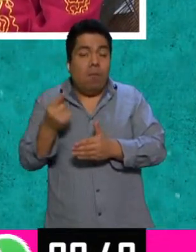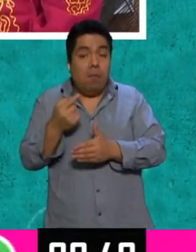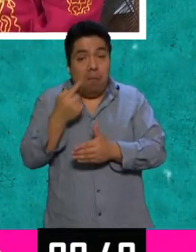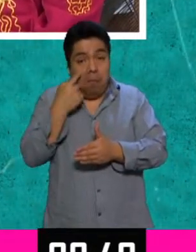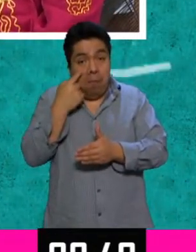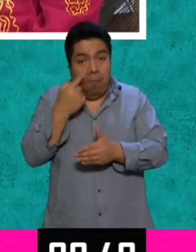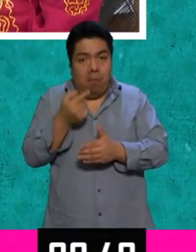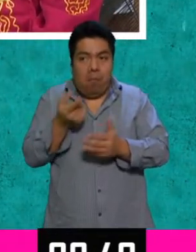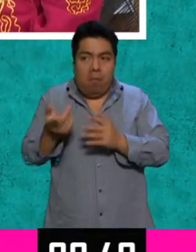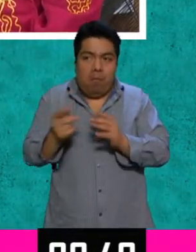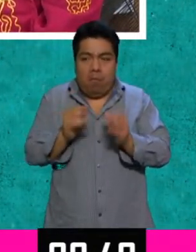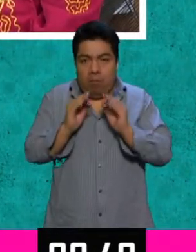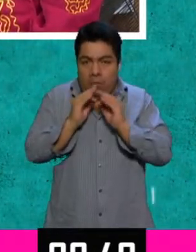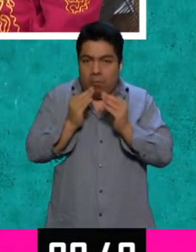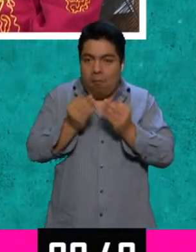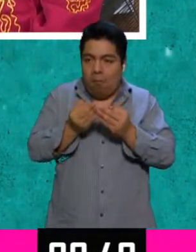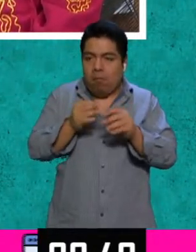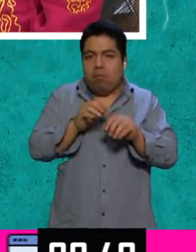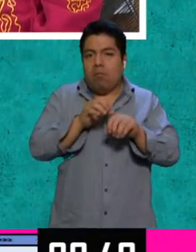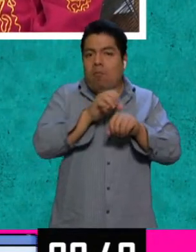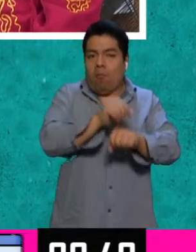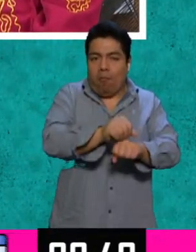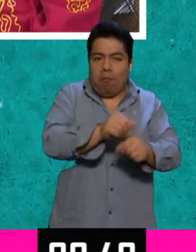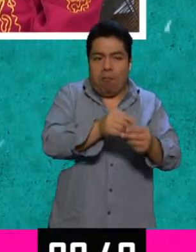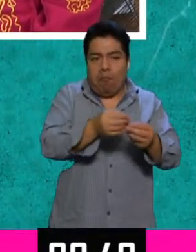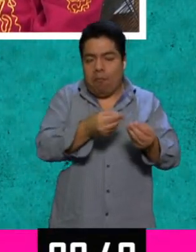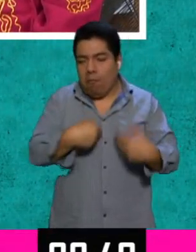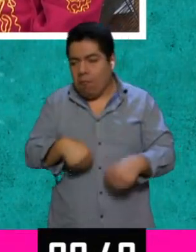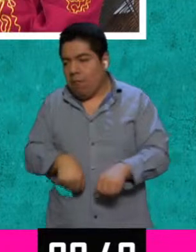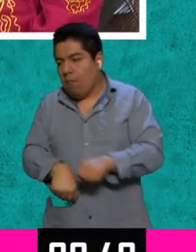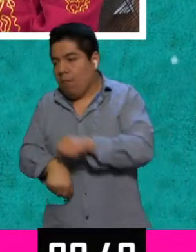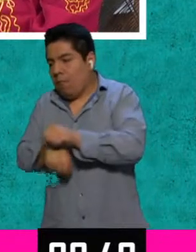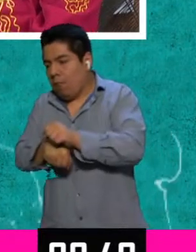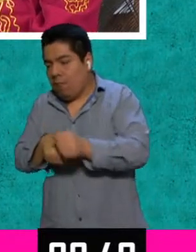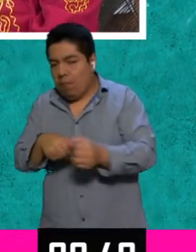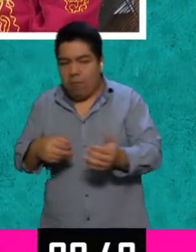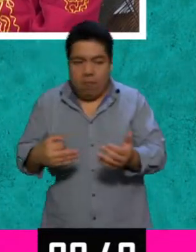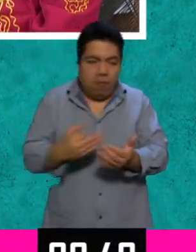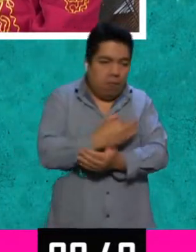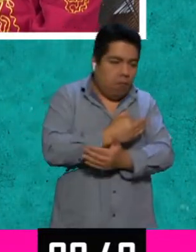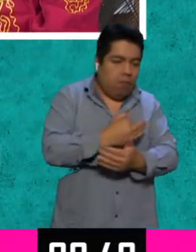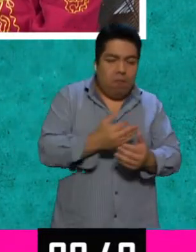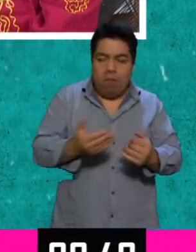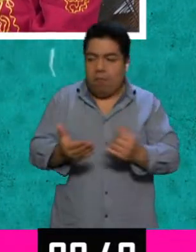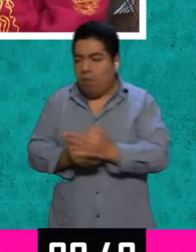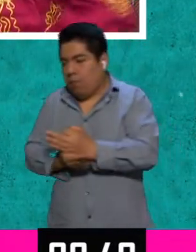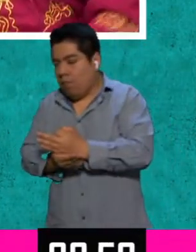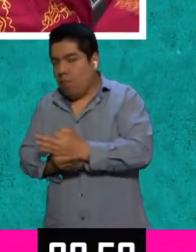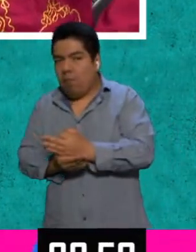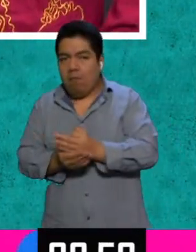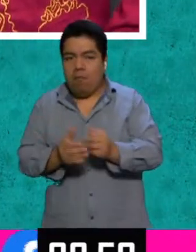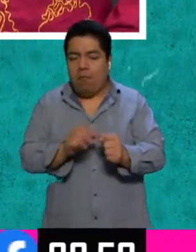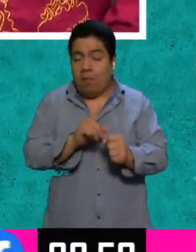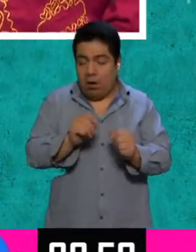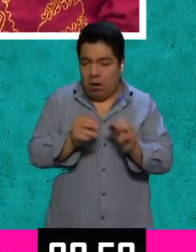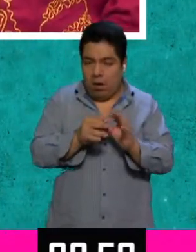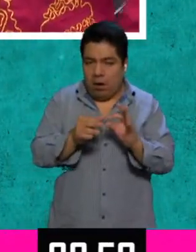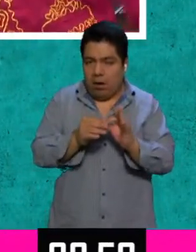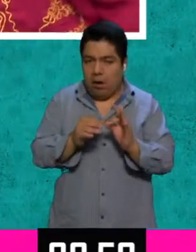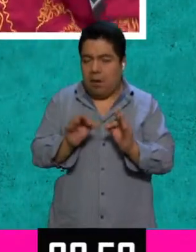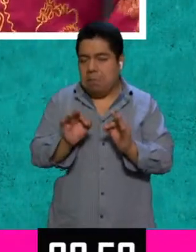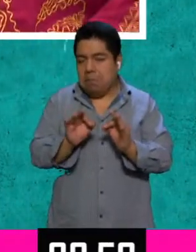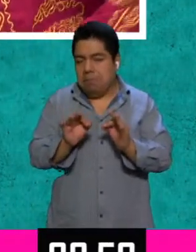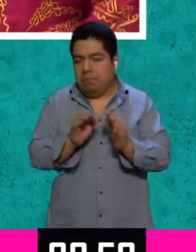que de una forma entrega, captura, una mezcla de las dos, traición de Ovidio Guzmán, que luego se da a conocer, esto